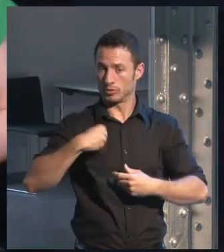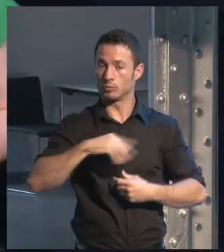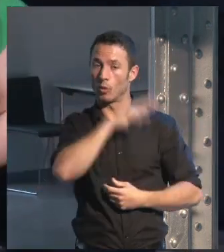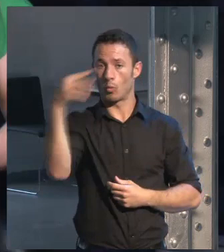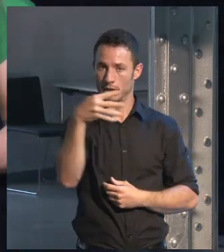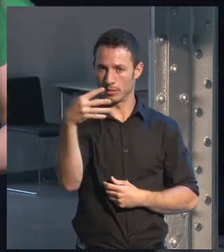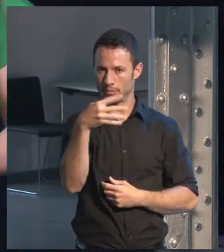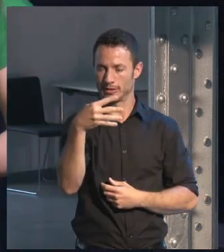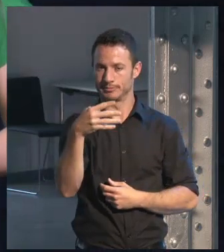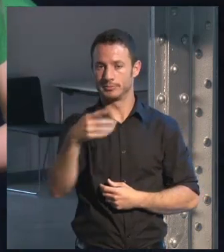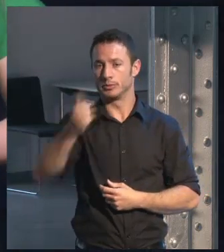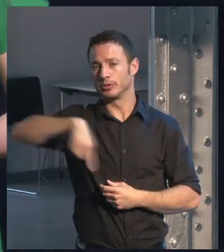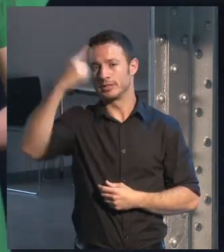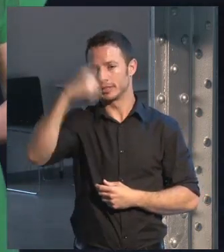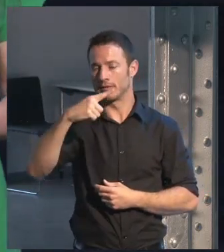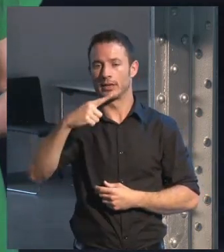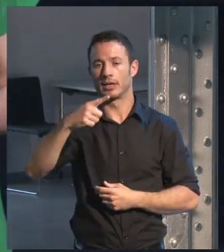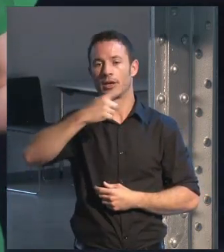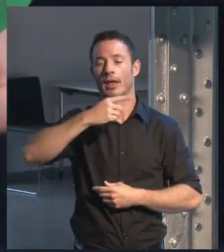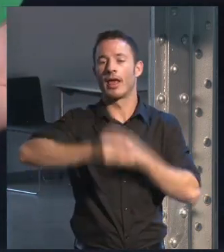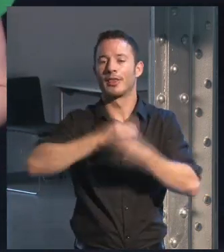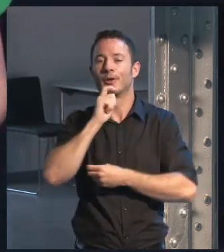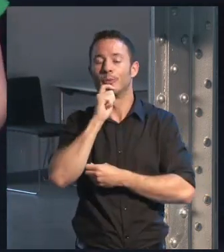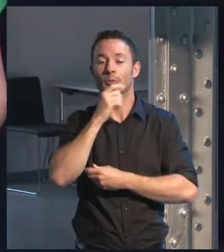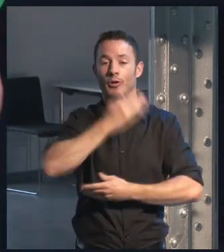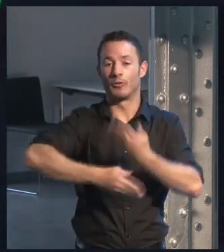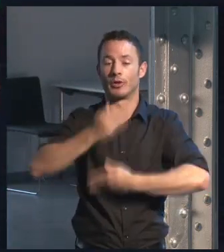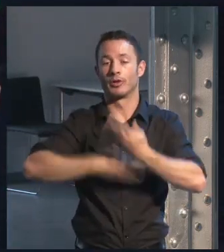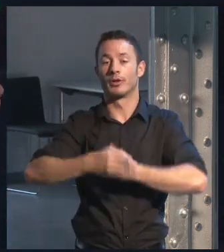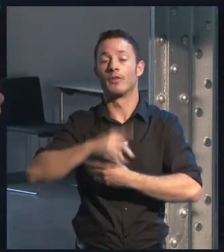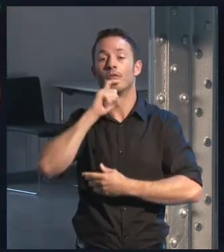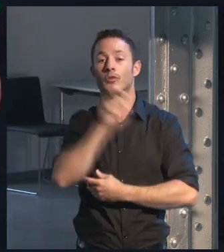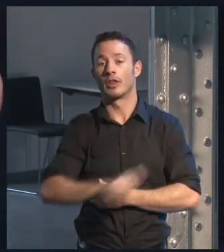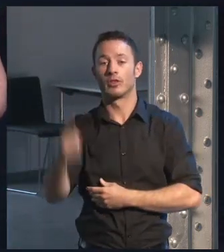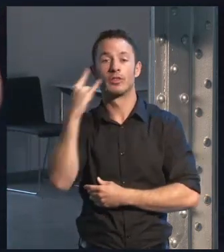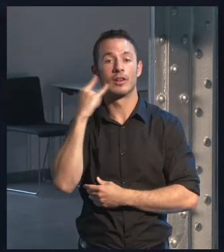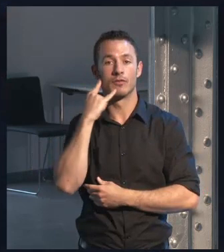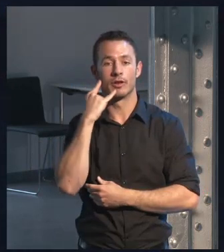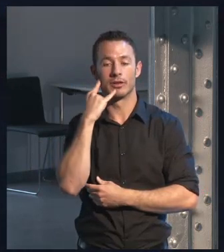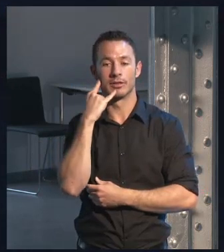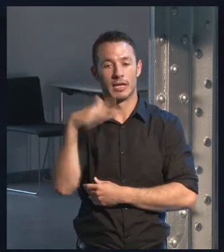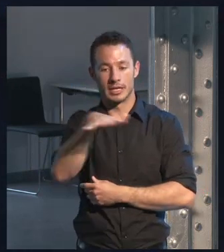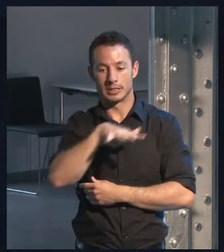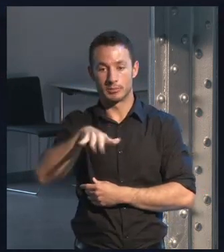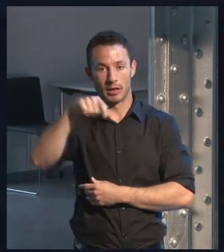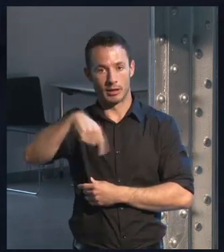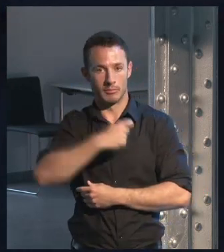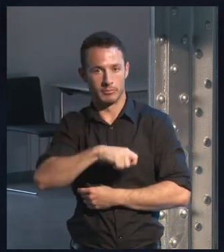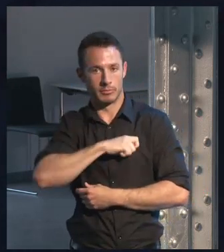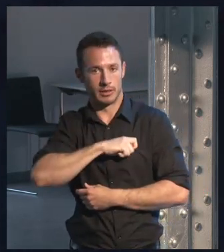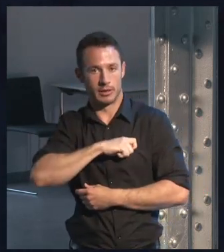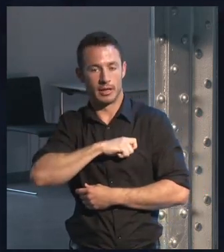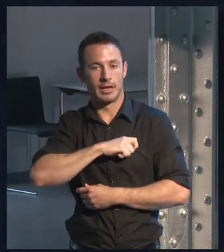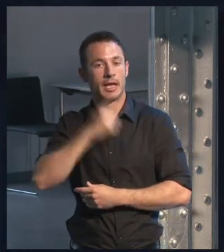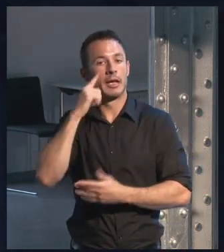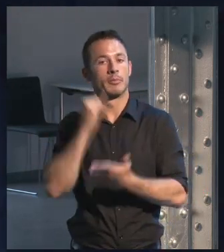cuarta planta. Ya sabéis que lo hemos hecho en colaboración con Fundación Telefónica y es el primer espacio en España de experimentación